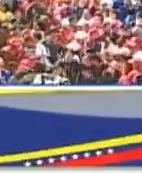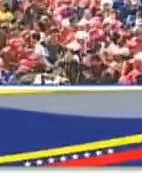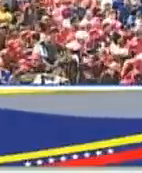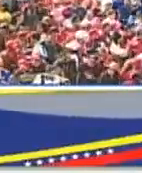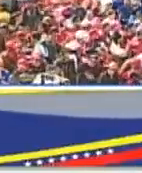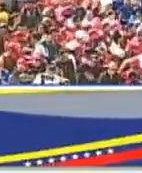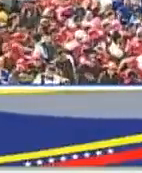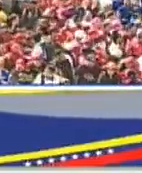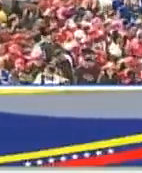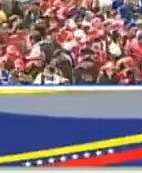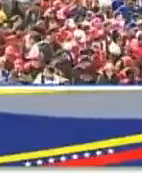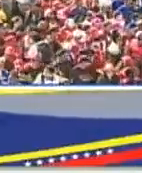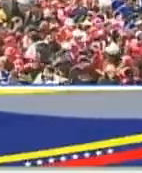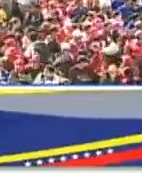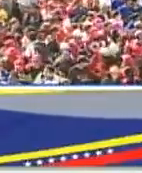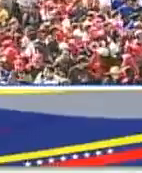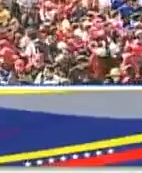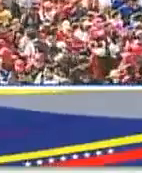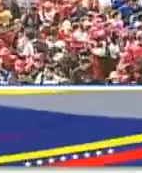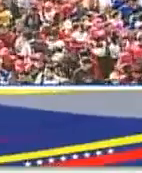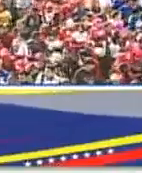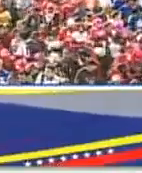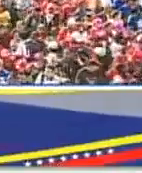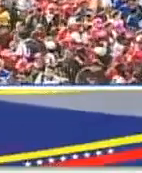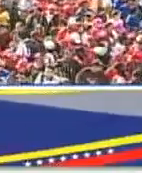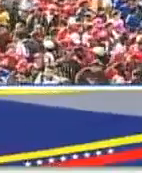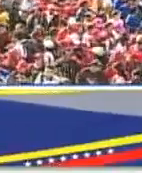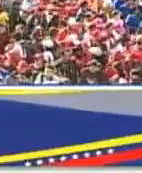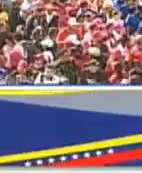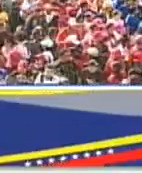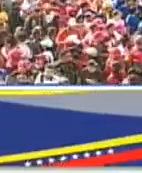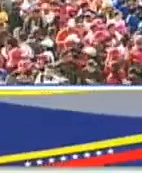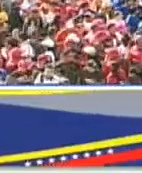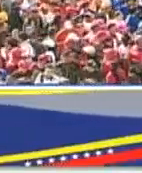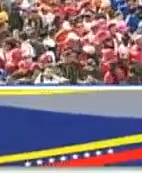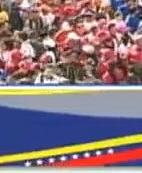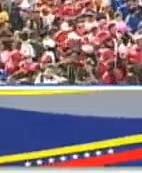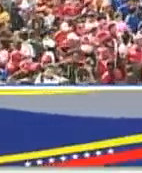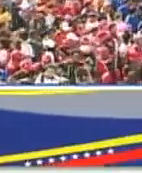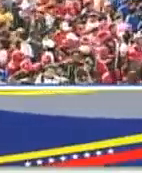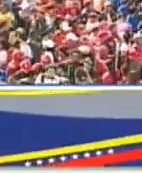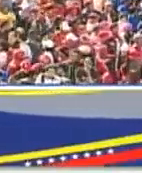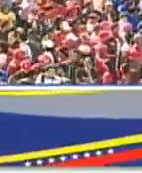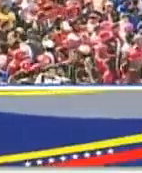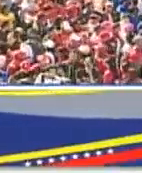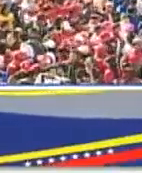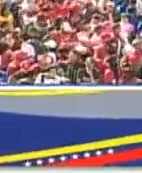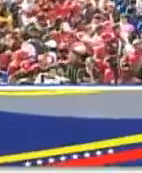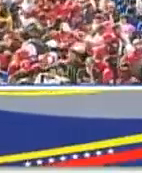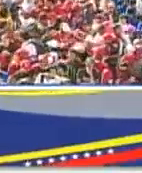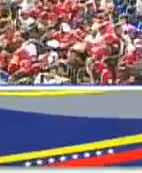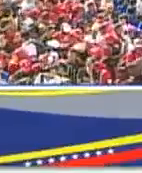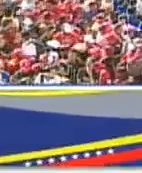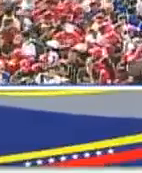Hoy con Maduro, hoy en Miraflores. Vamos a oír al